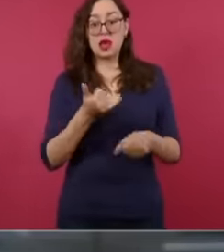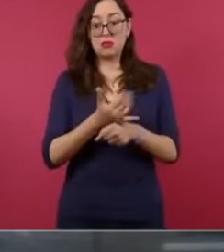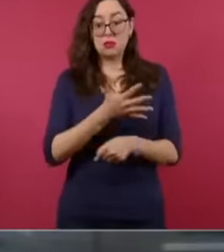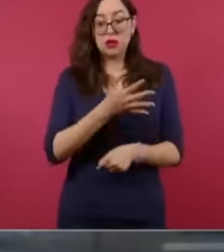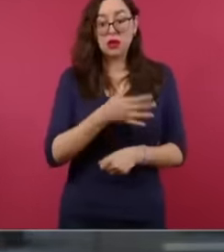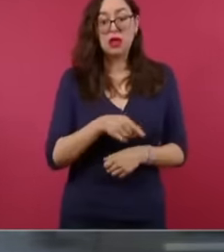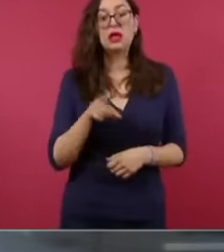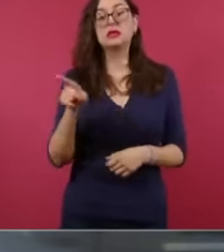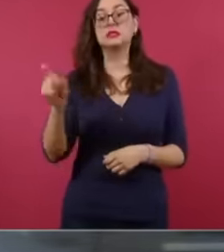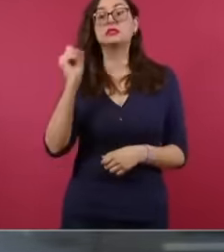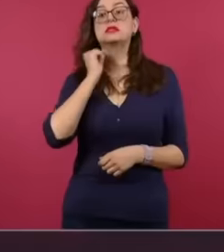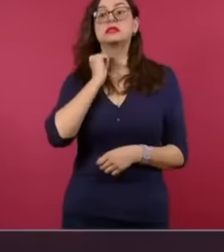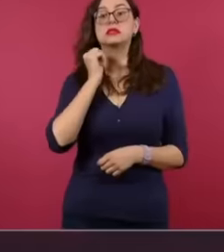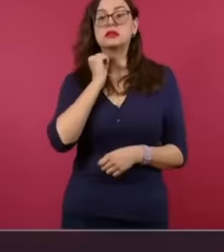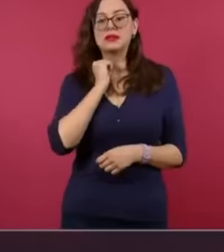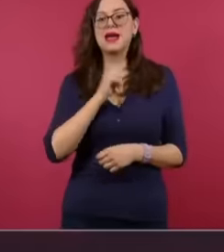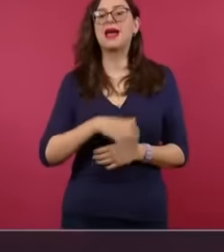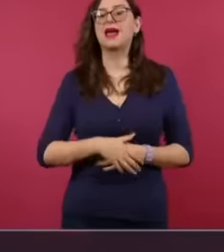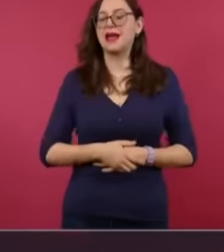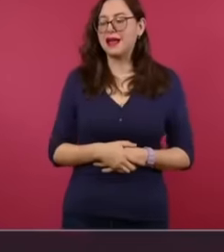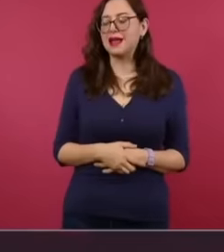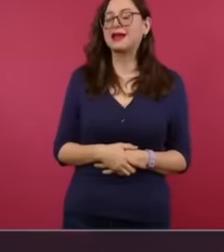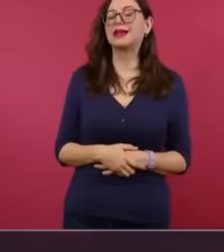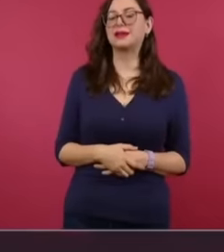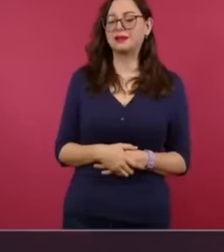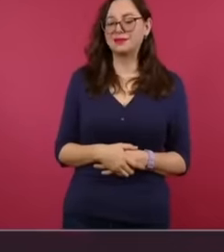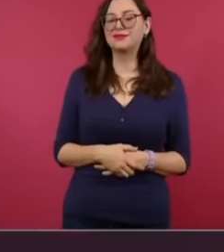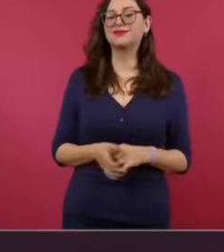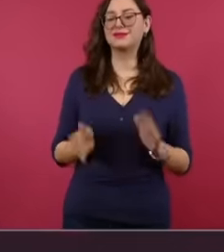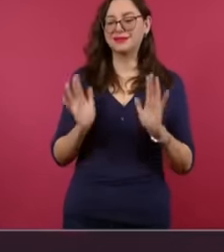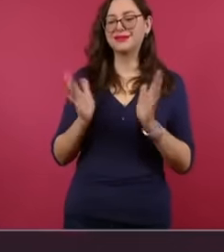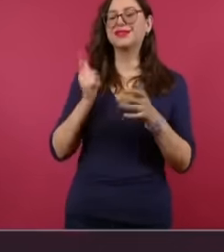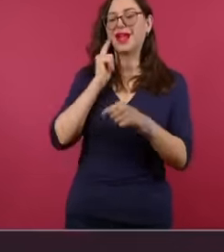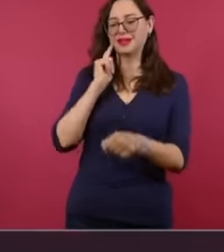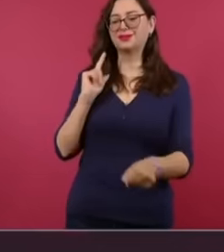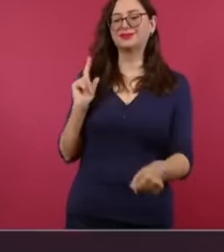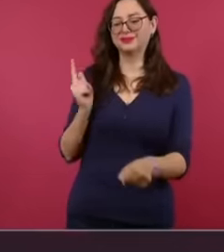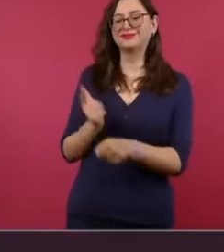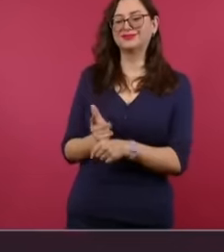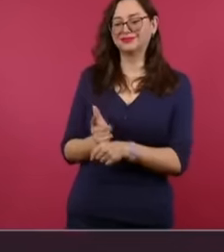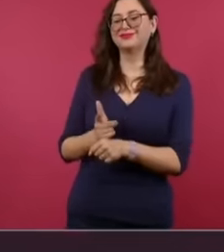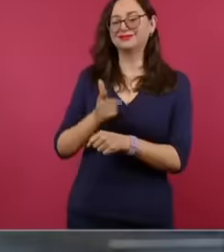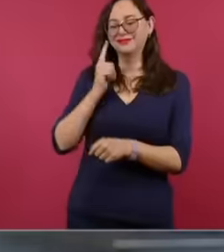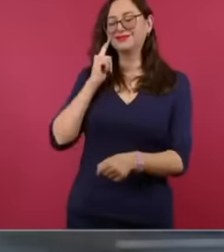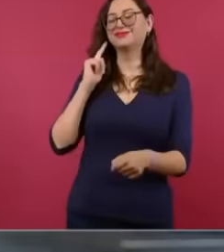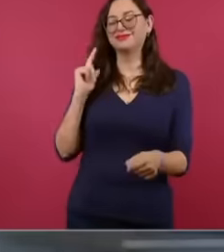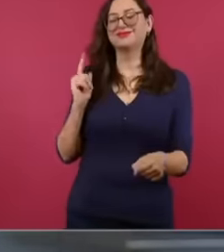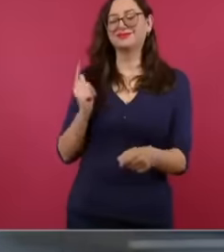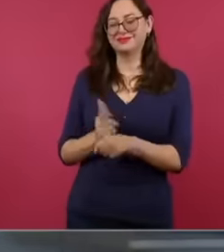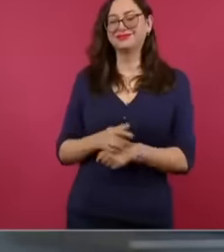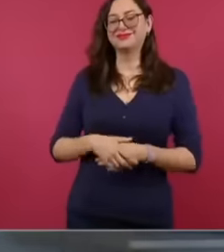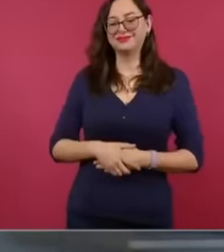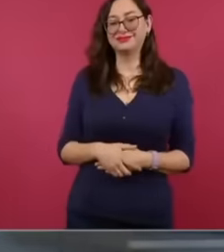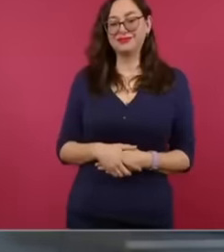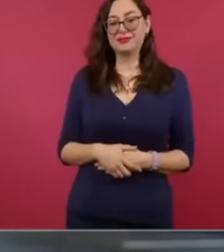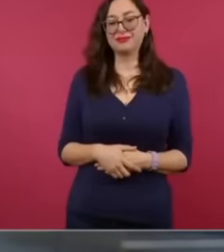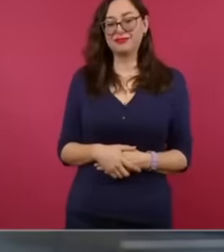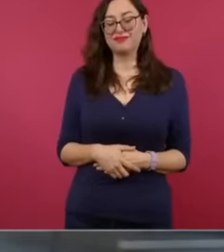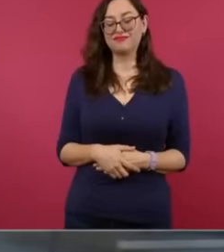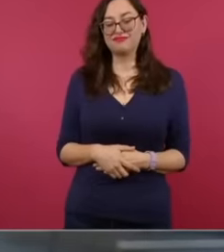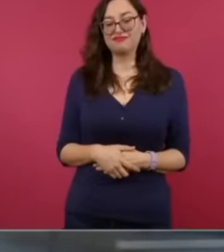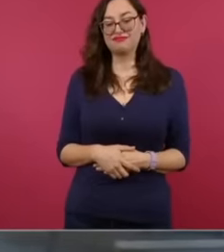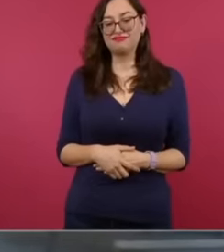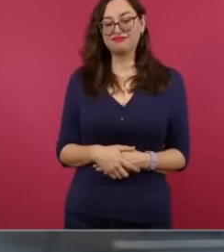bueno, senador. Ya nos entendemos mejor. Va a llegar porque pues Sonora está entre dos. Así como va a llegar Claudia,